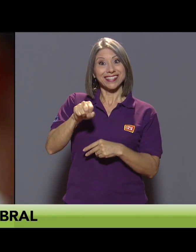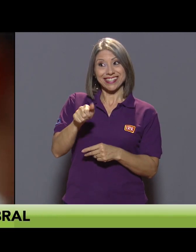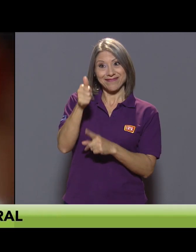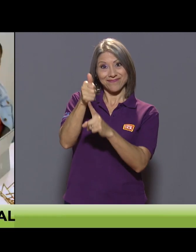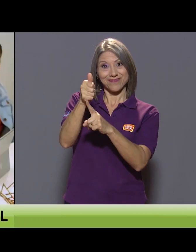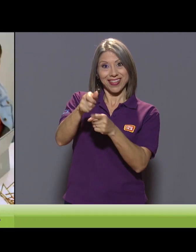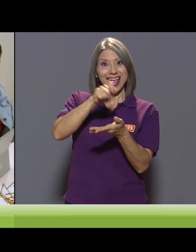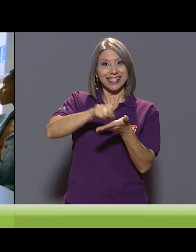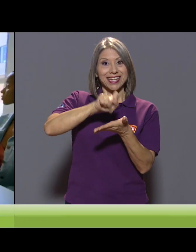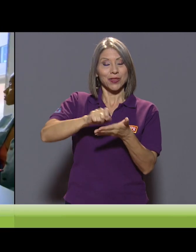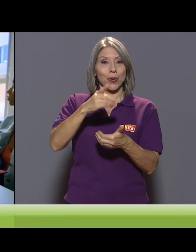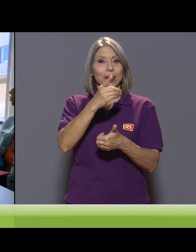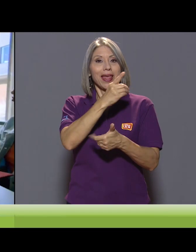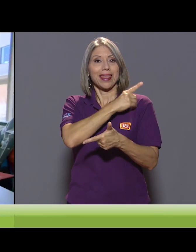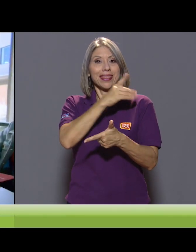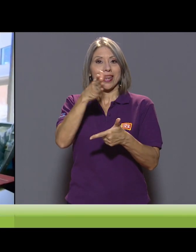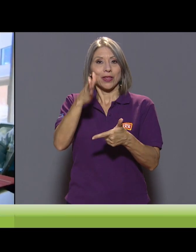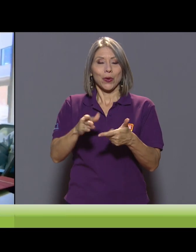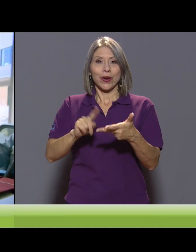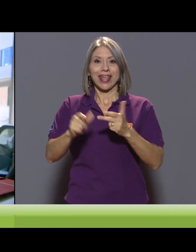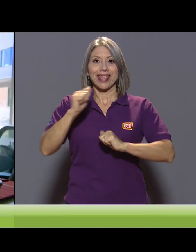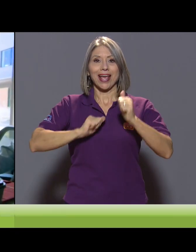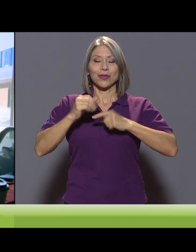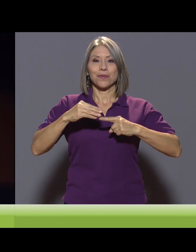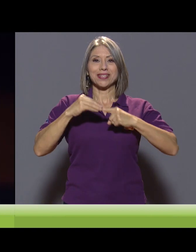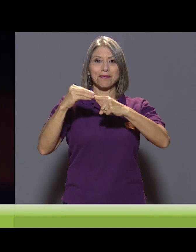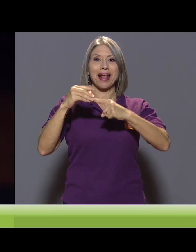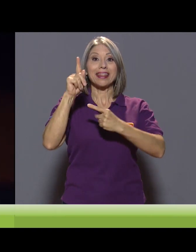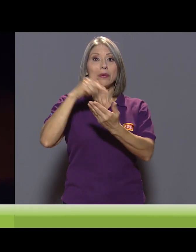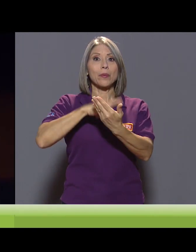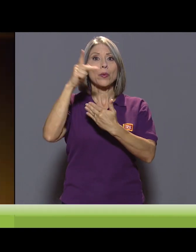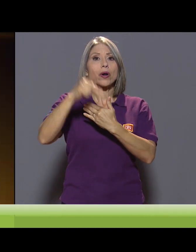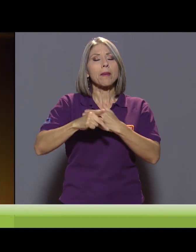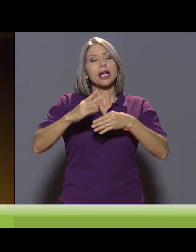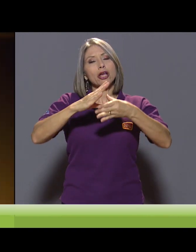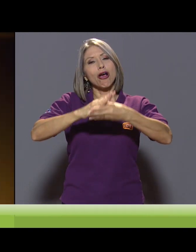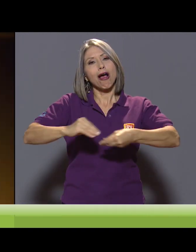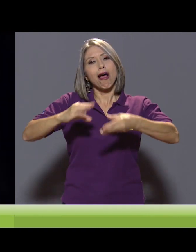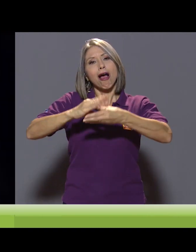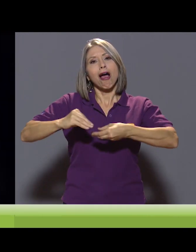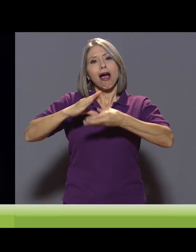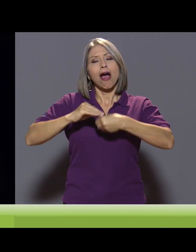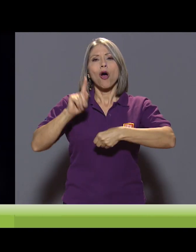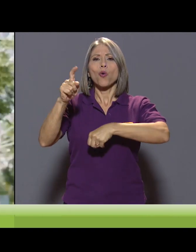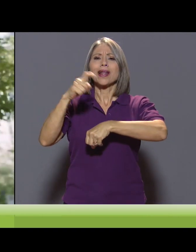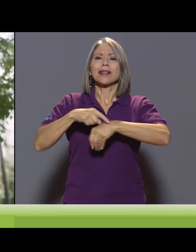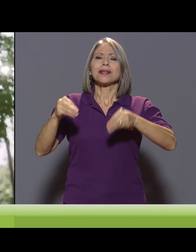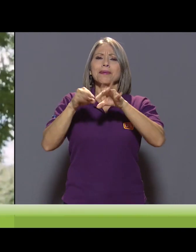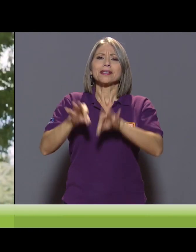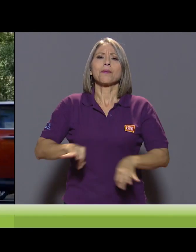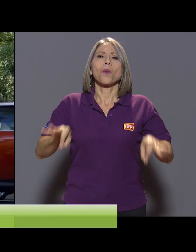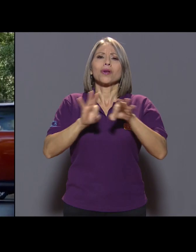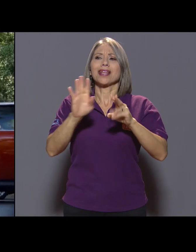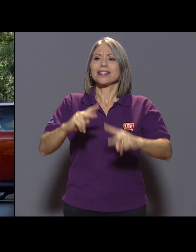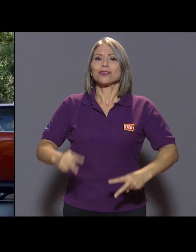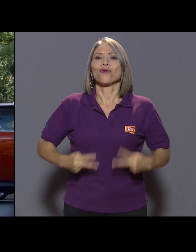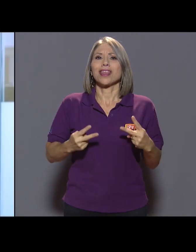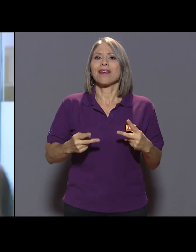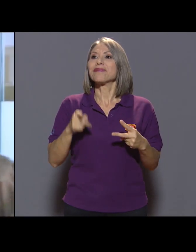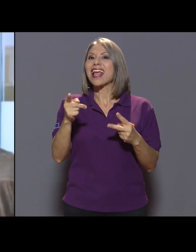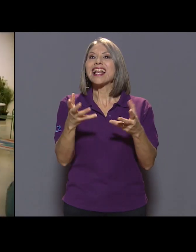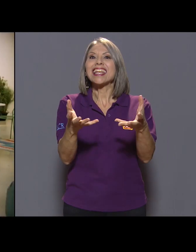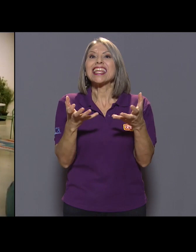es el escritor, director y actor principal de la serie que narra una de las etapas más importantes de su vida. Querer